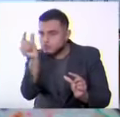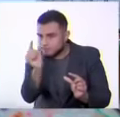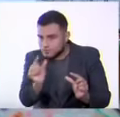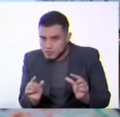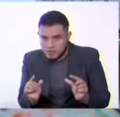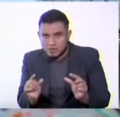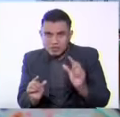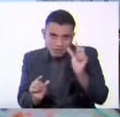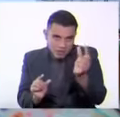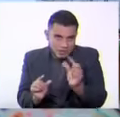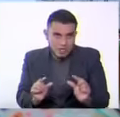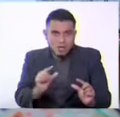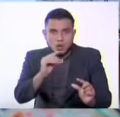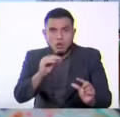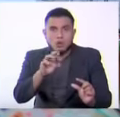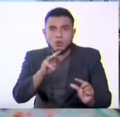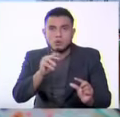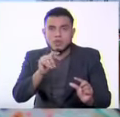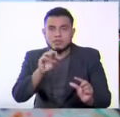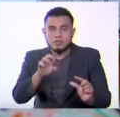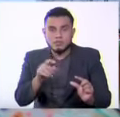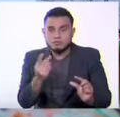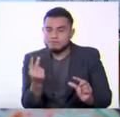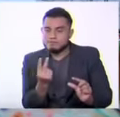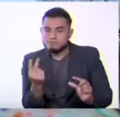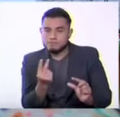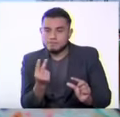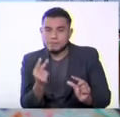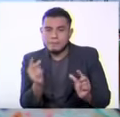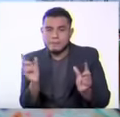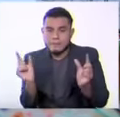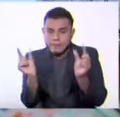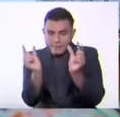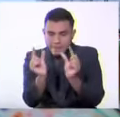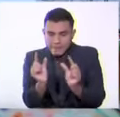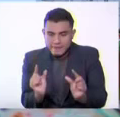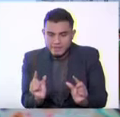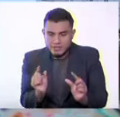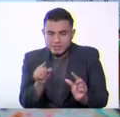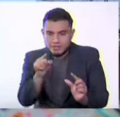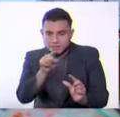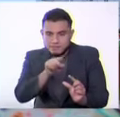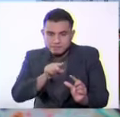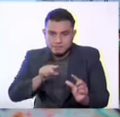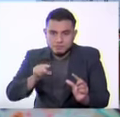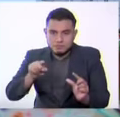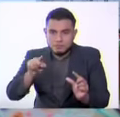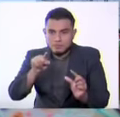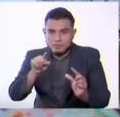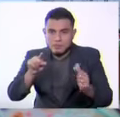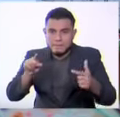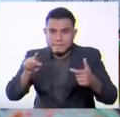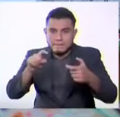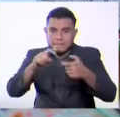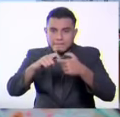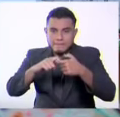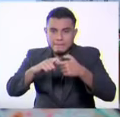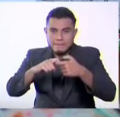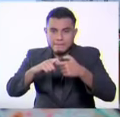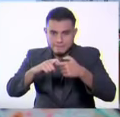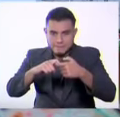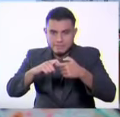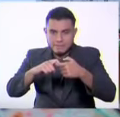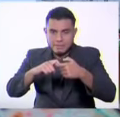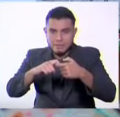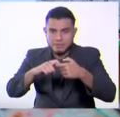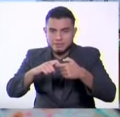Las cromátidas hermanas están unidas en esta zona que he dibujado o que he